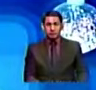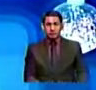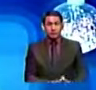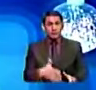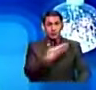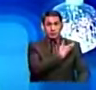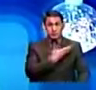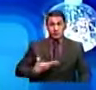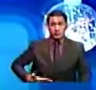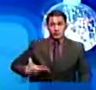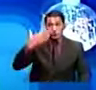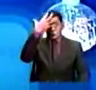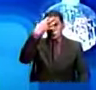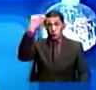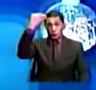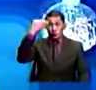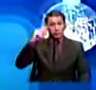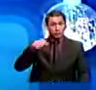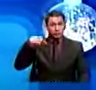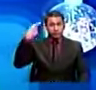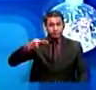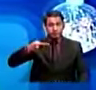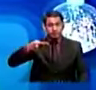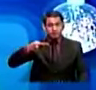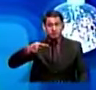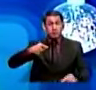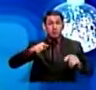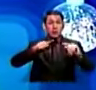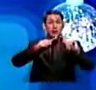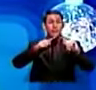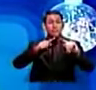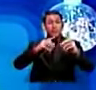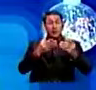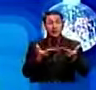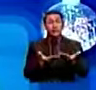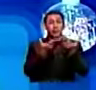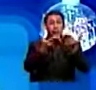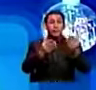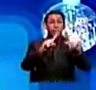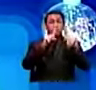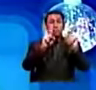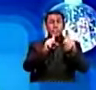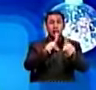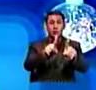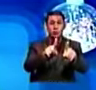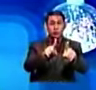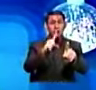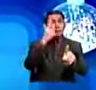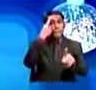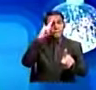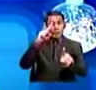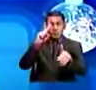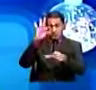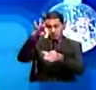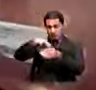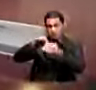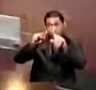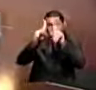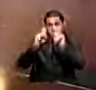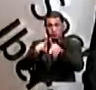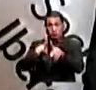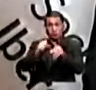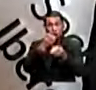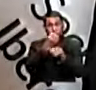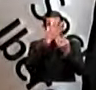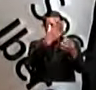presidente Daniel Noboa anunció que en los próximos días enviará las preguntas de la consulta popular a la Corte Constitucional. Anotó